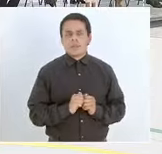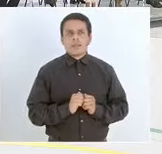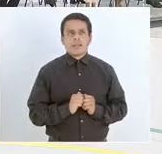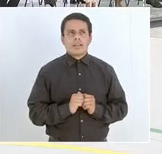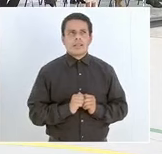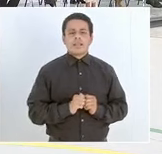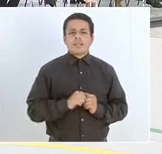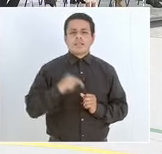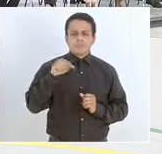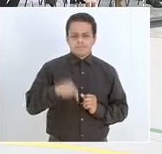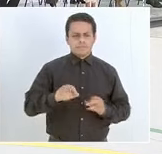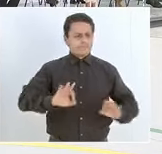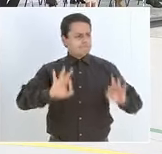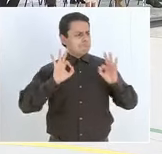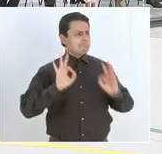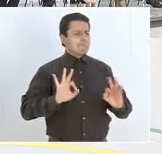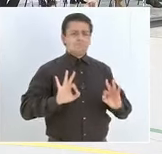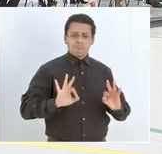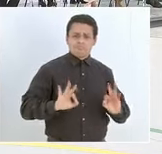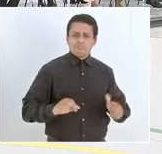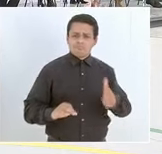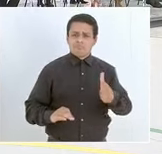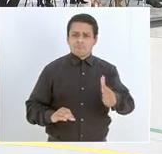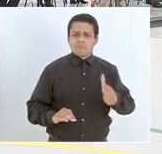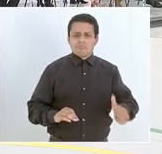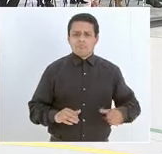Instalaciones de primera.